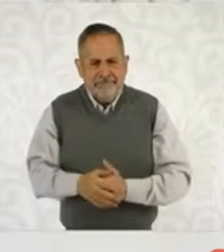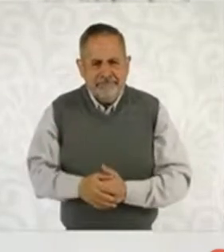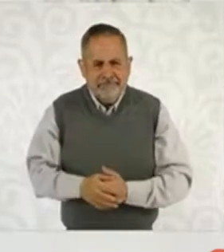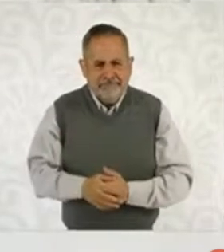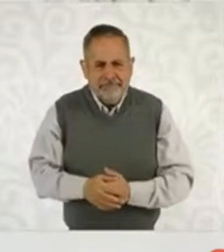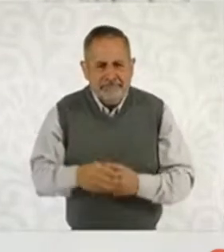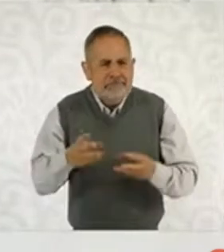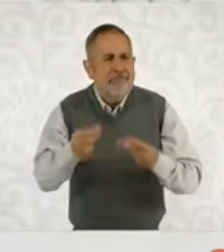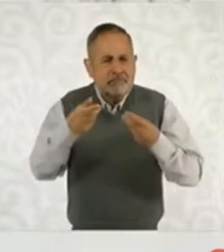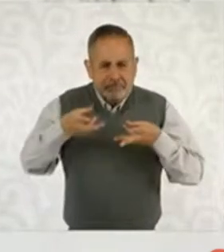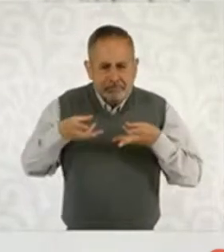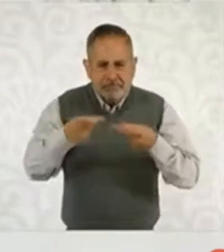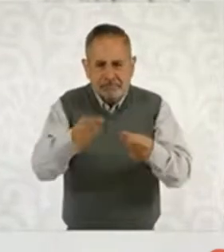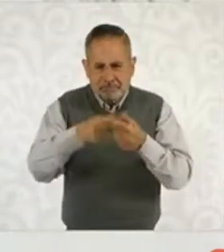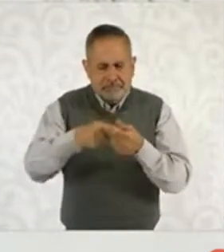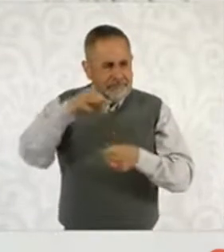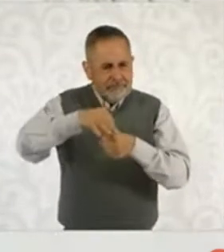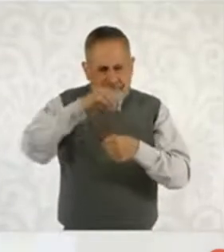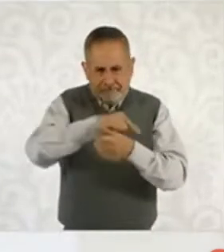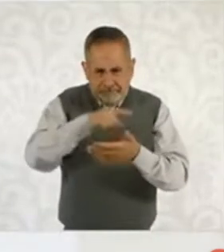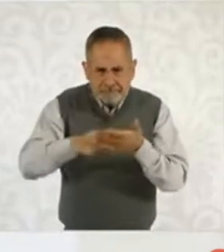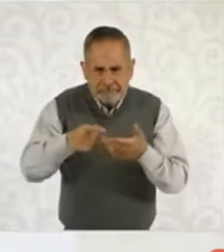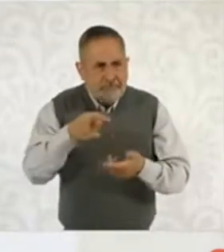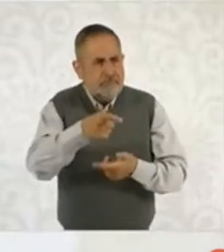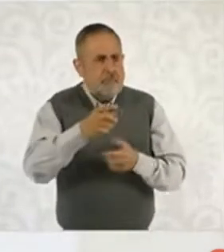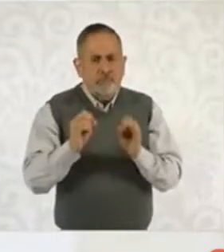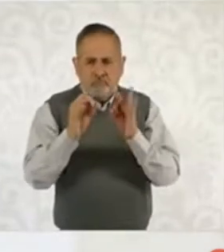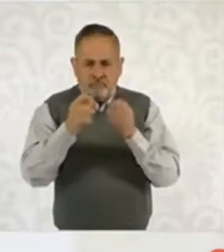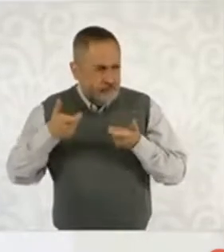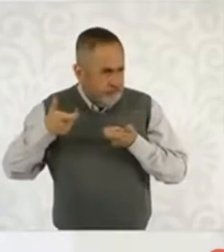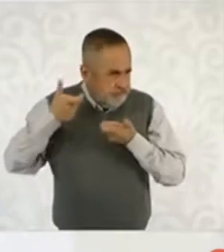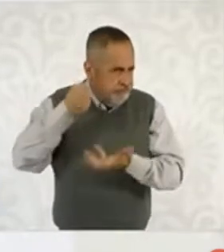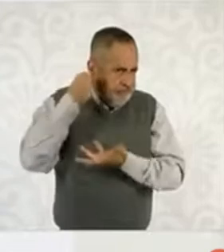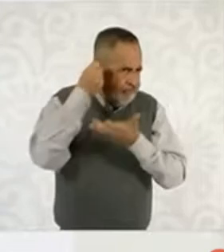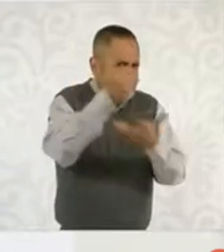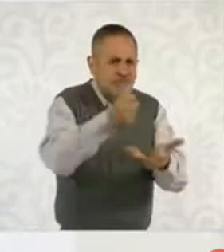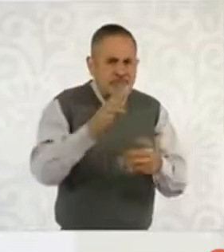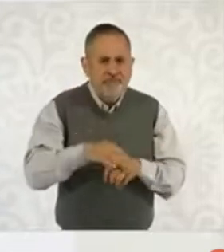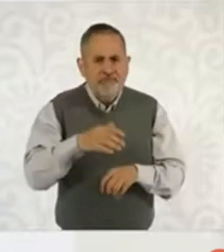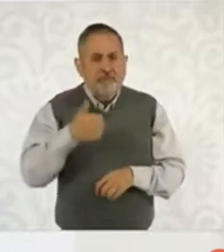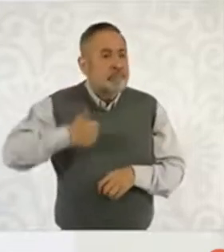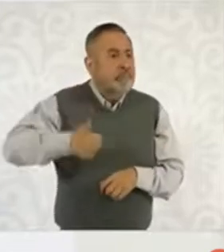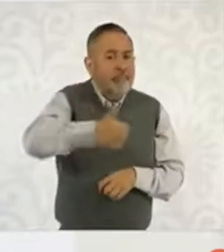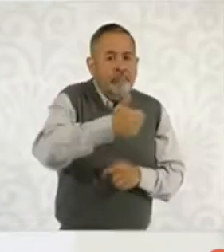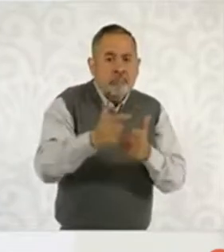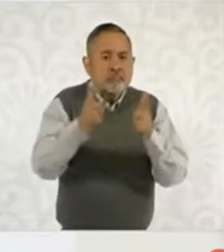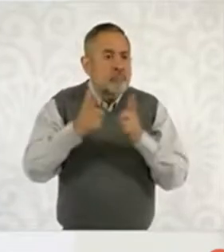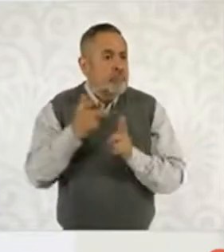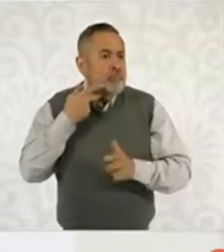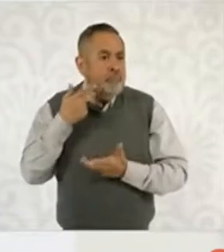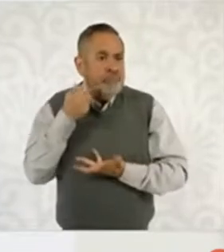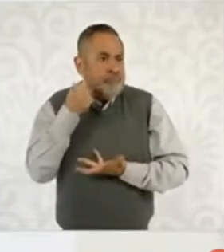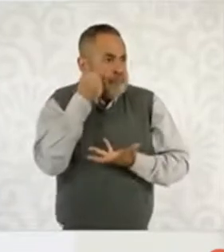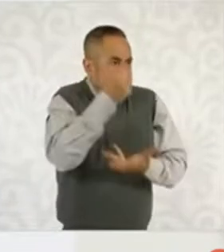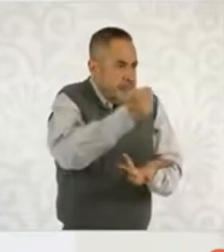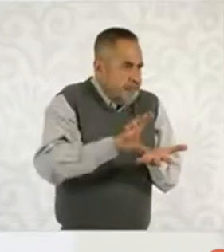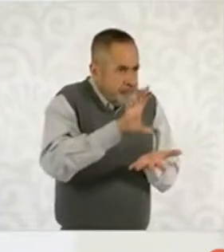La cantidad de recursos en las elecciones, la cantidad de recursos que tiene el INE, la cantidad de recursos que tienen los partidos políticos.